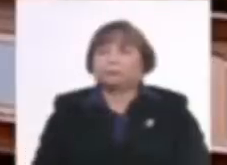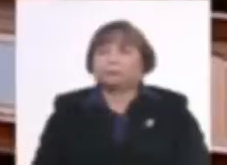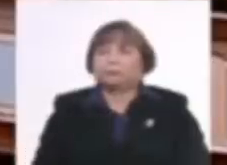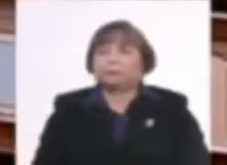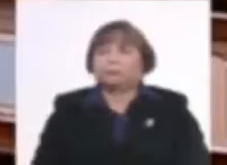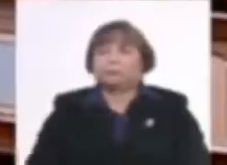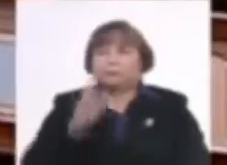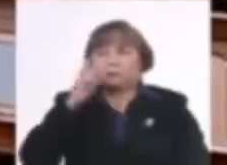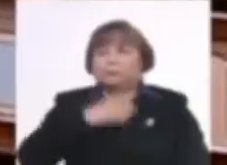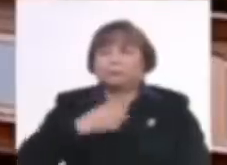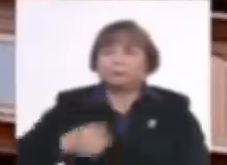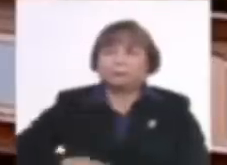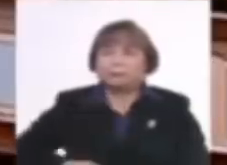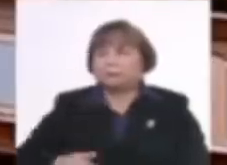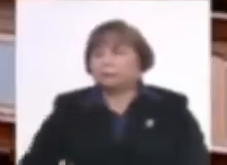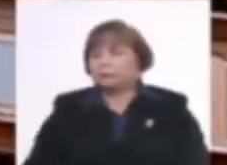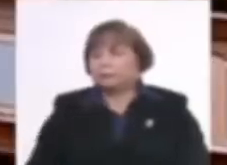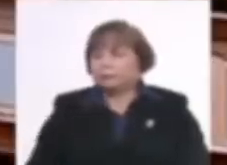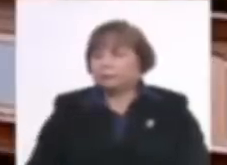Sí, presidente.